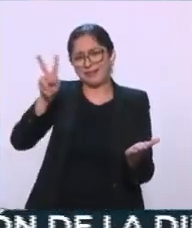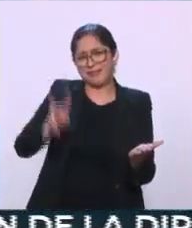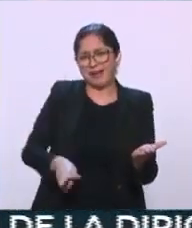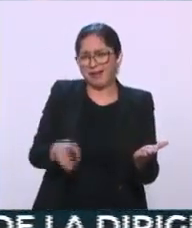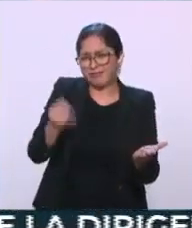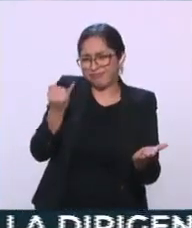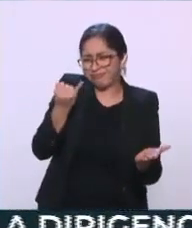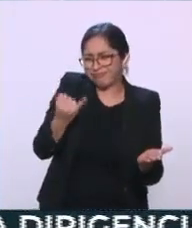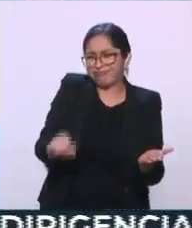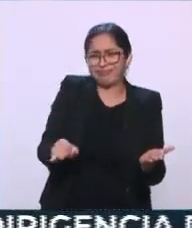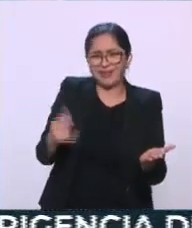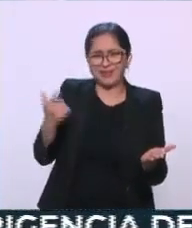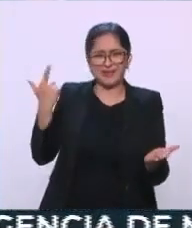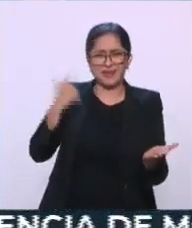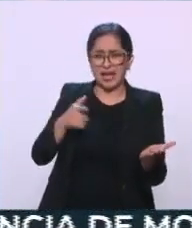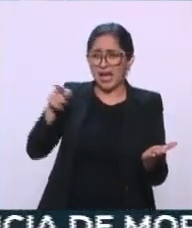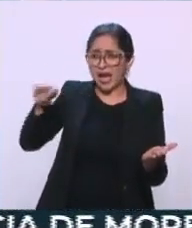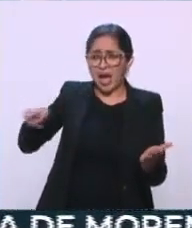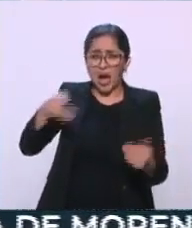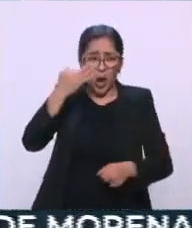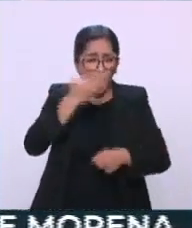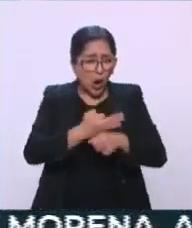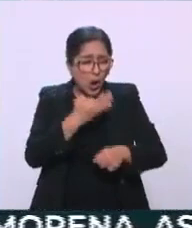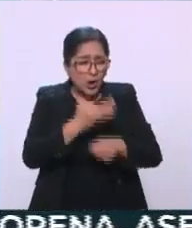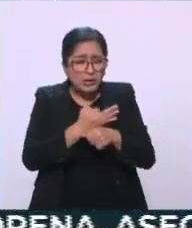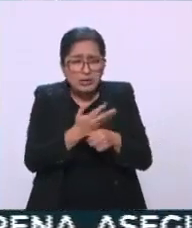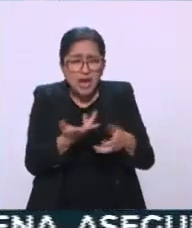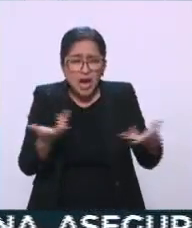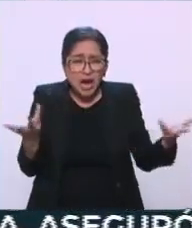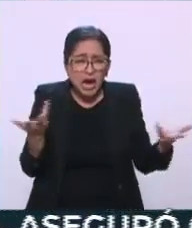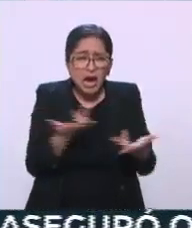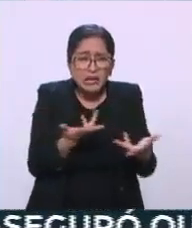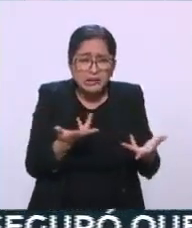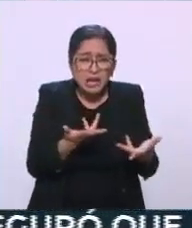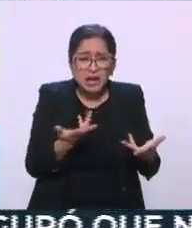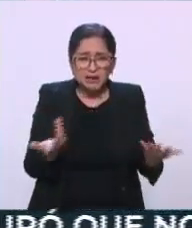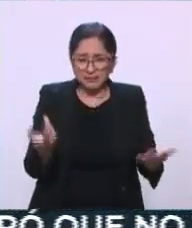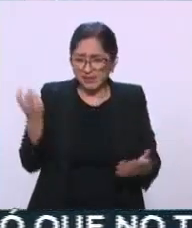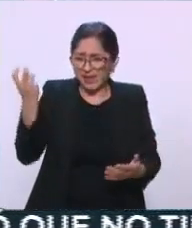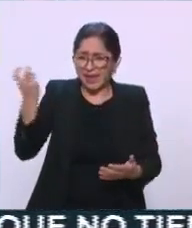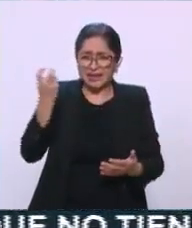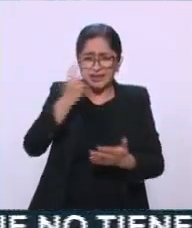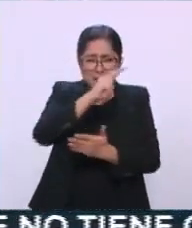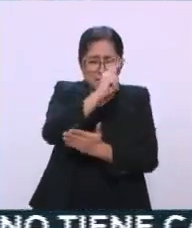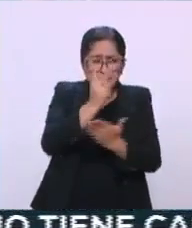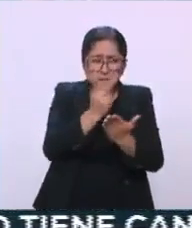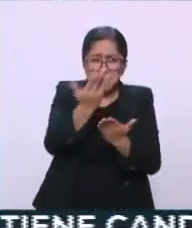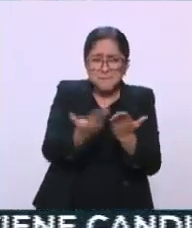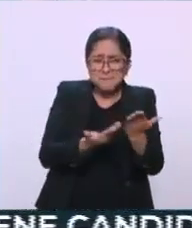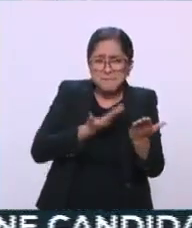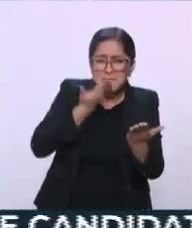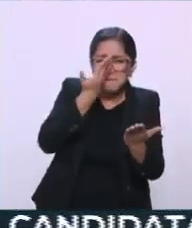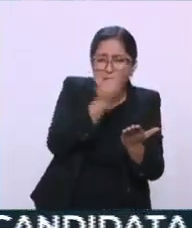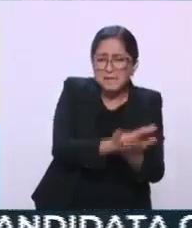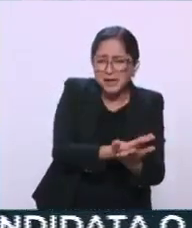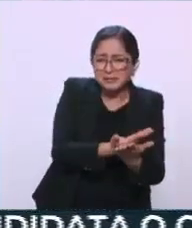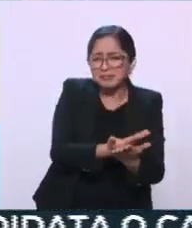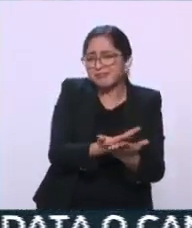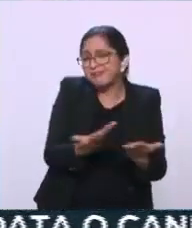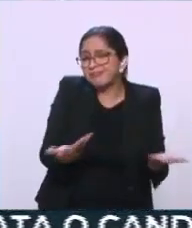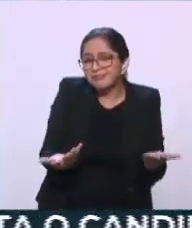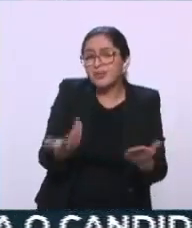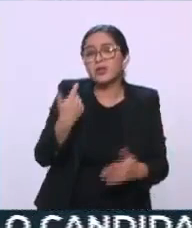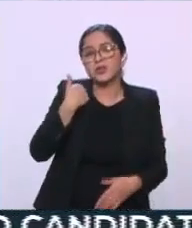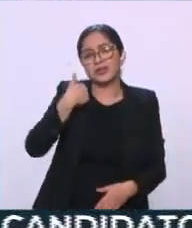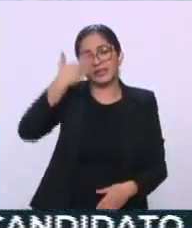ridículo, que se haga lo que se está haciendo. Eso es lo que contiene ese plan. Y creo yo que también es muy claro